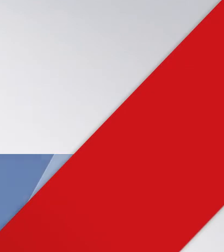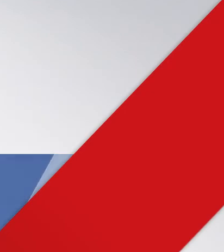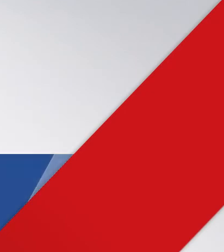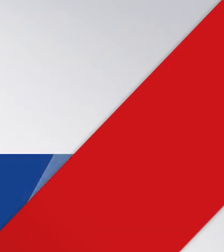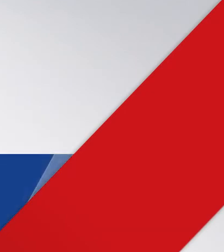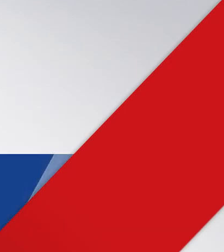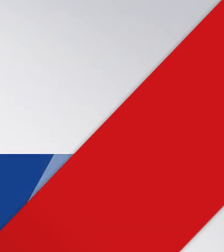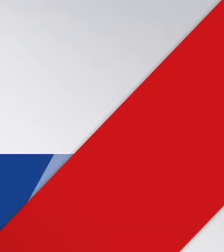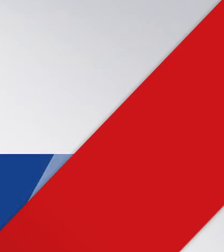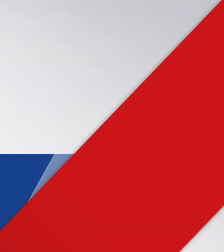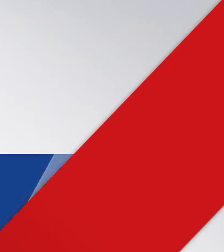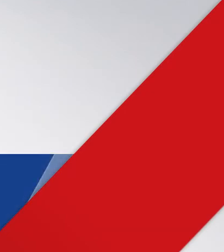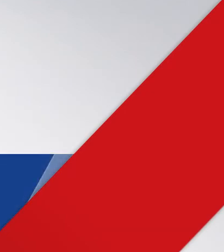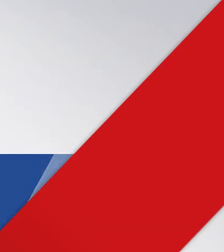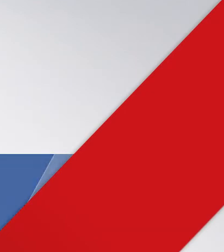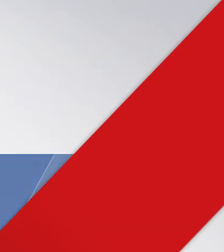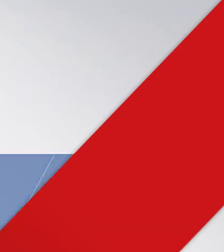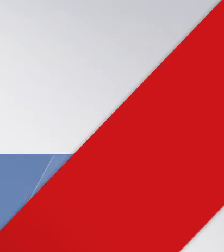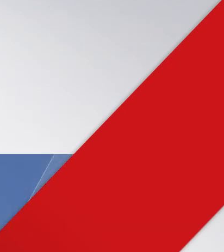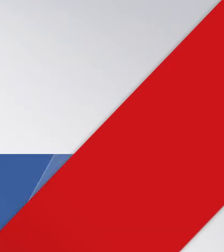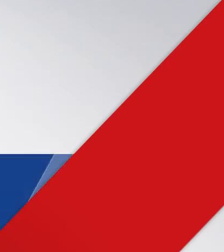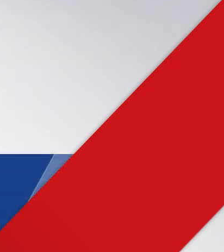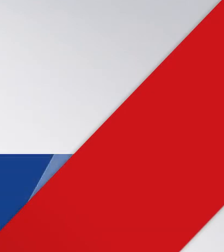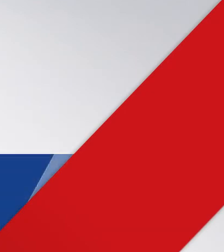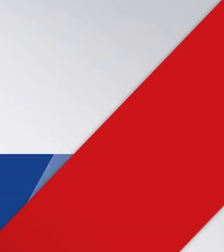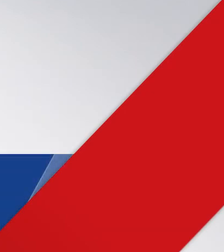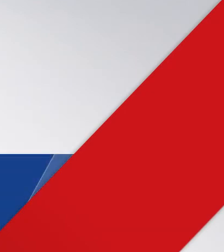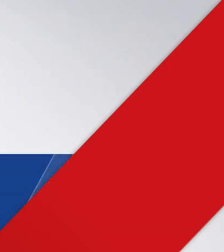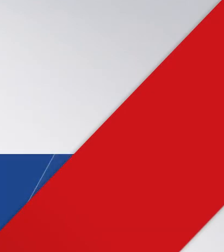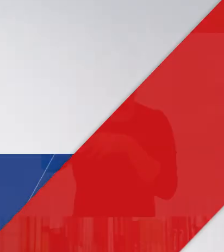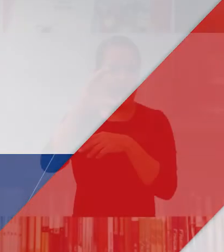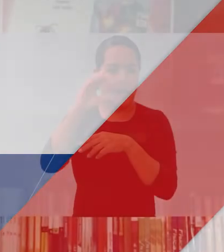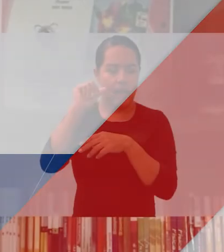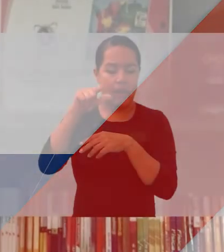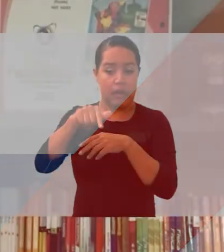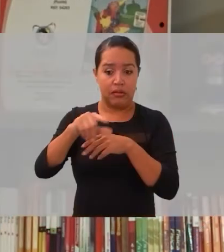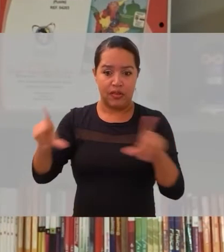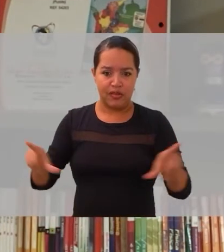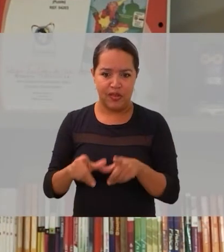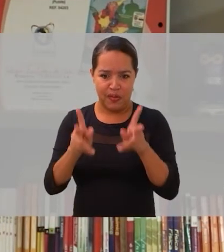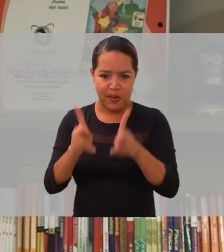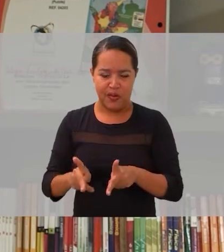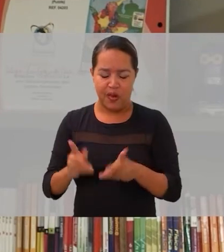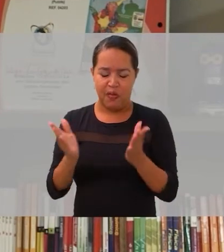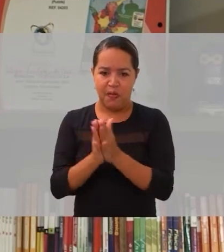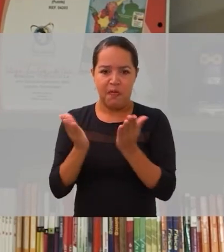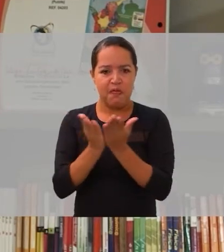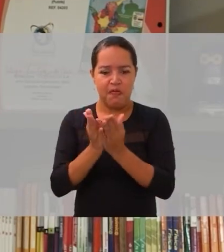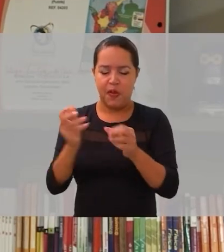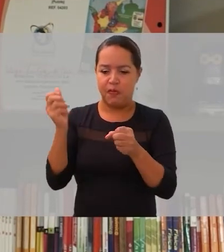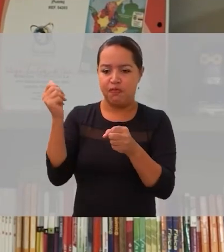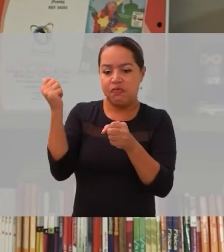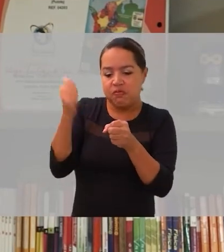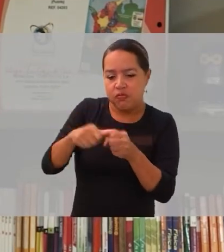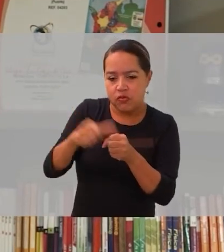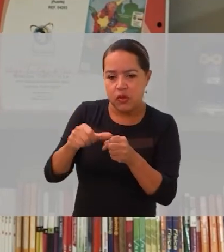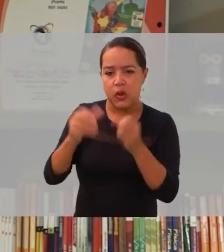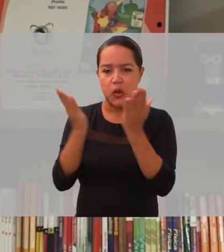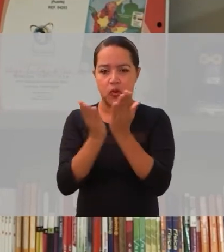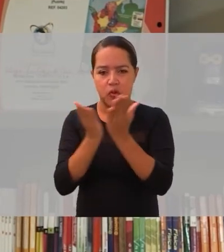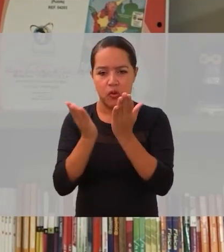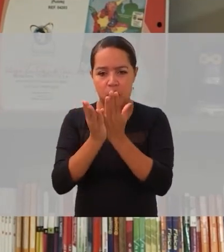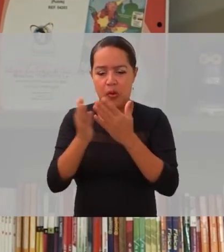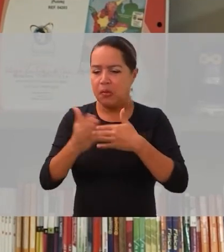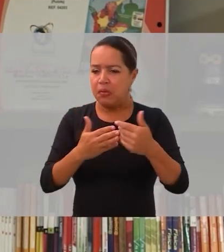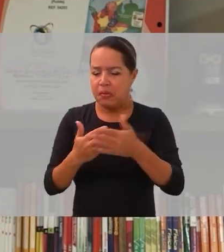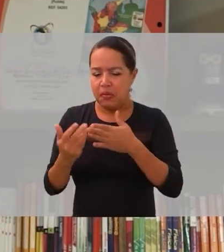Colegio Santiago de Cali Los estudiantes de este maravilloso colegio cuentan con un subsidio educativo de